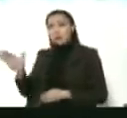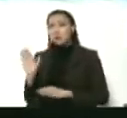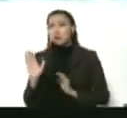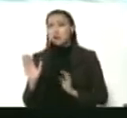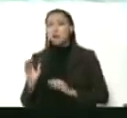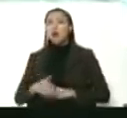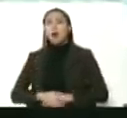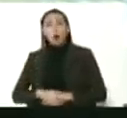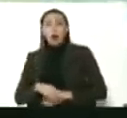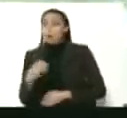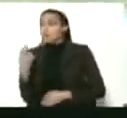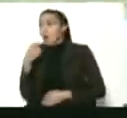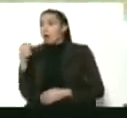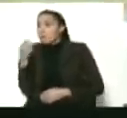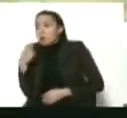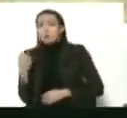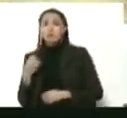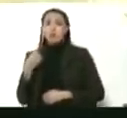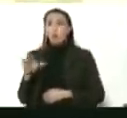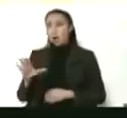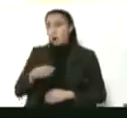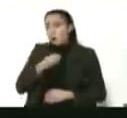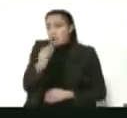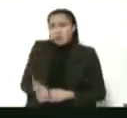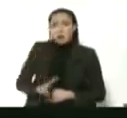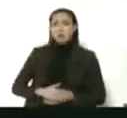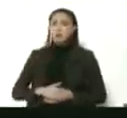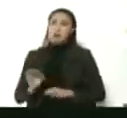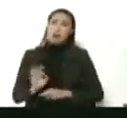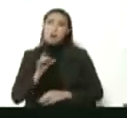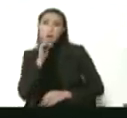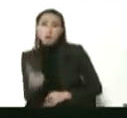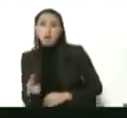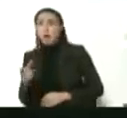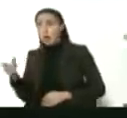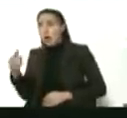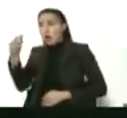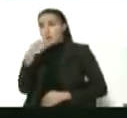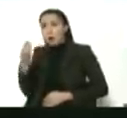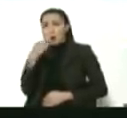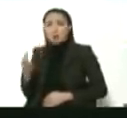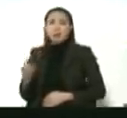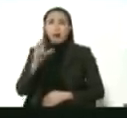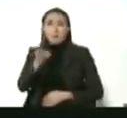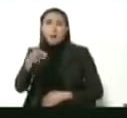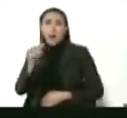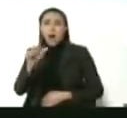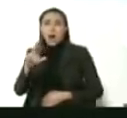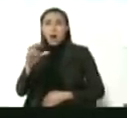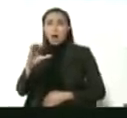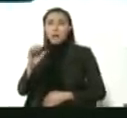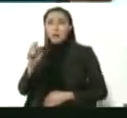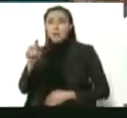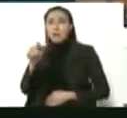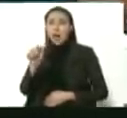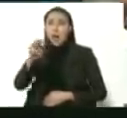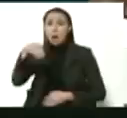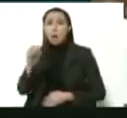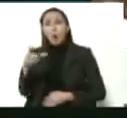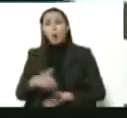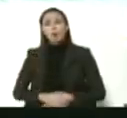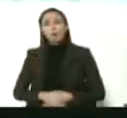le va bien, le va bien. Pero lo más seguro es que le vaya mal con un paracetamol cada 8 horas. Recientemente en un